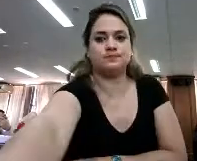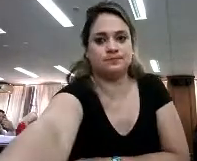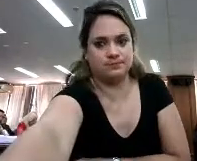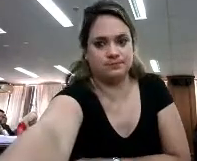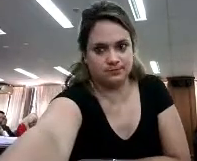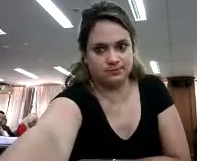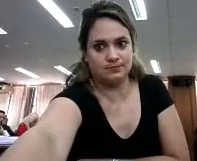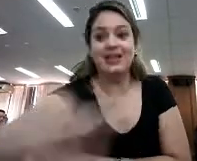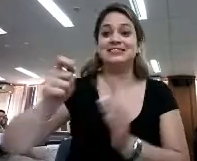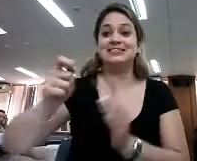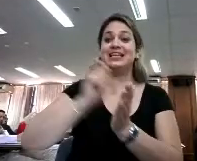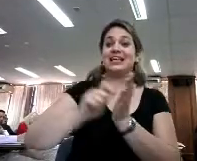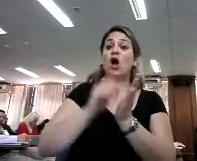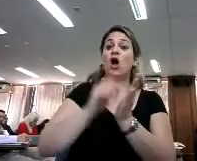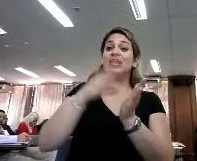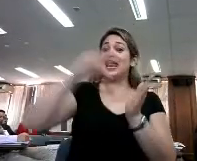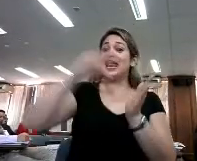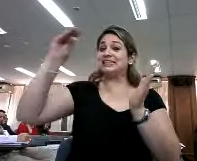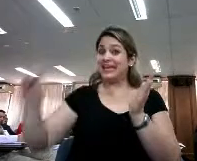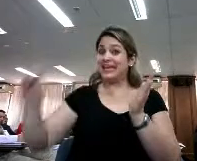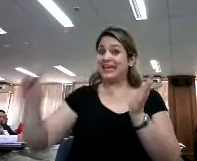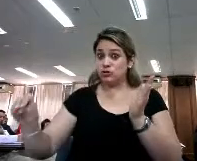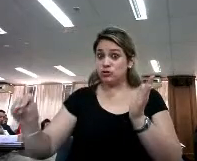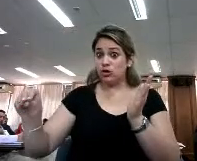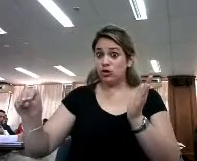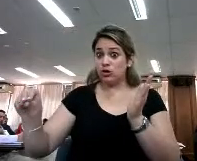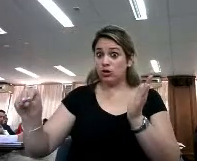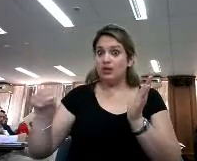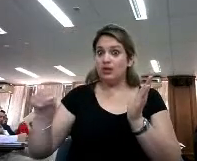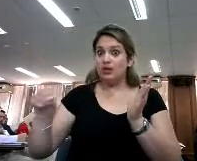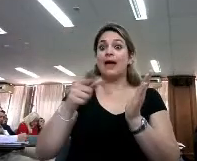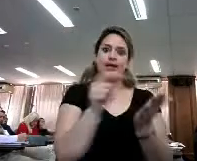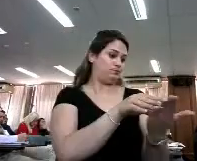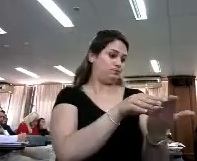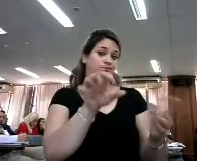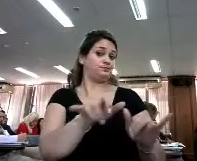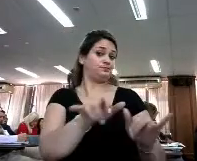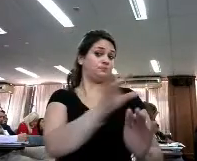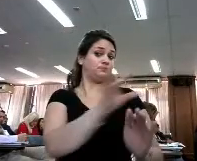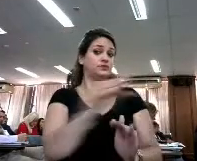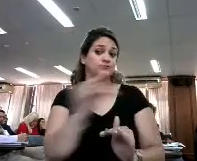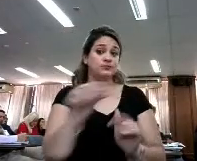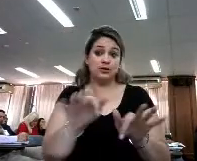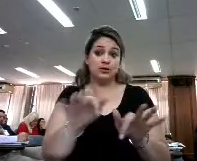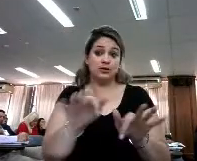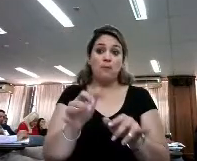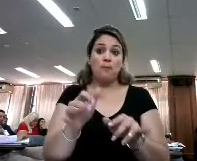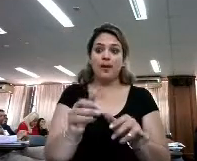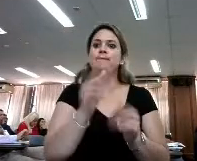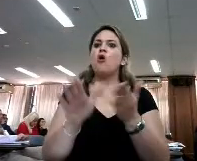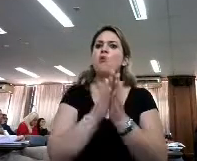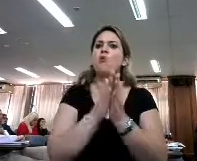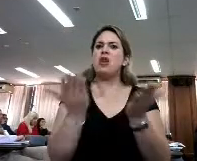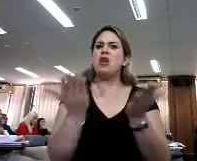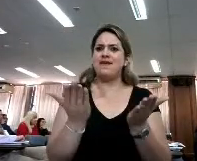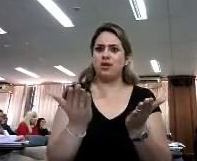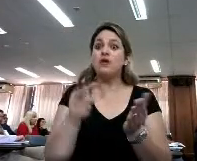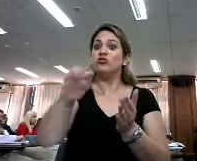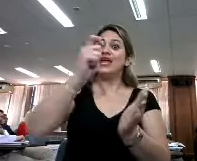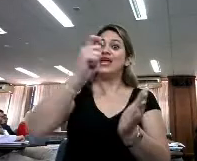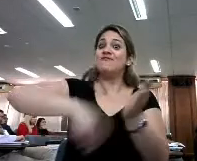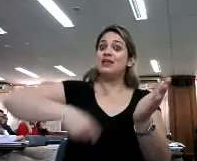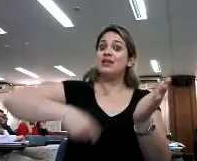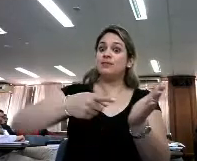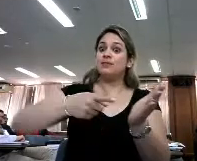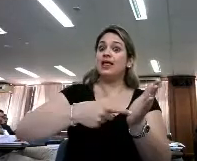de la transcripción, es decir, cuando hablamos de reproducción, hablamos de la posibilidad de tener nuevas versiones de ese libro. Incluso cuando ustedes firman contratos